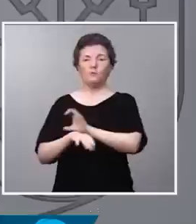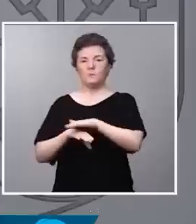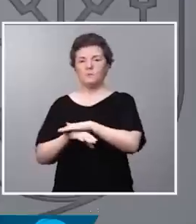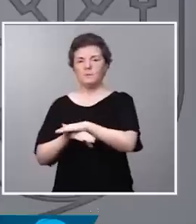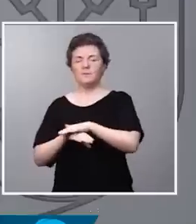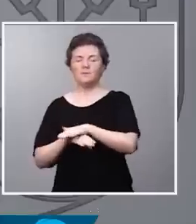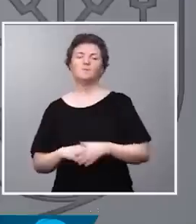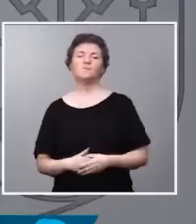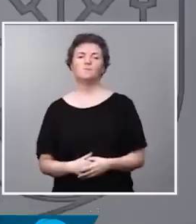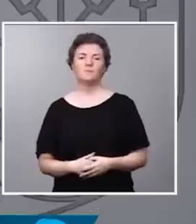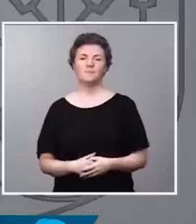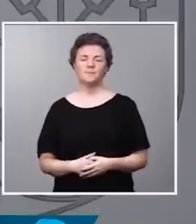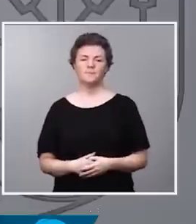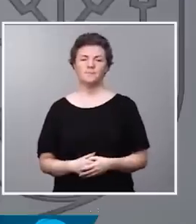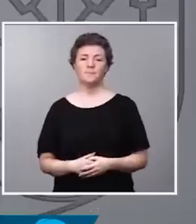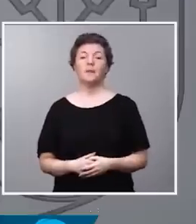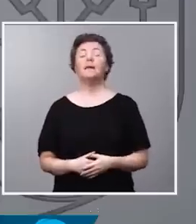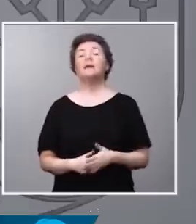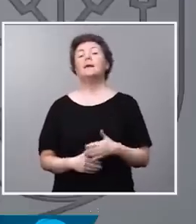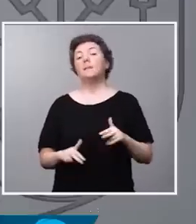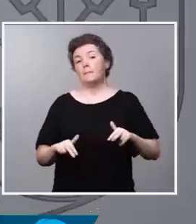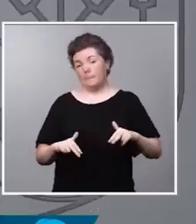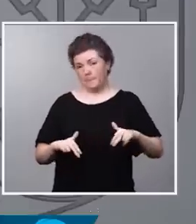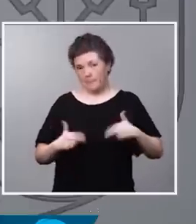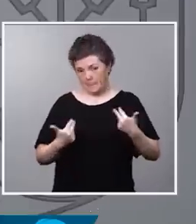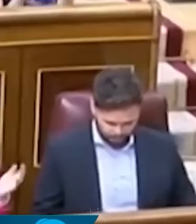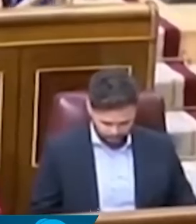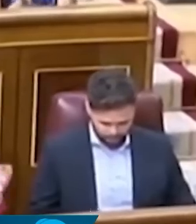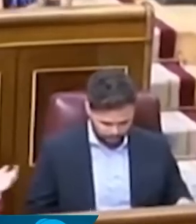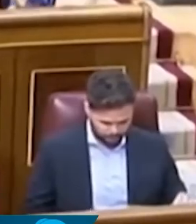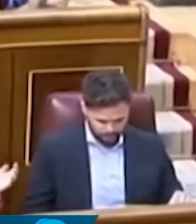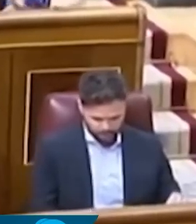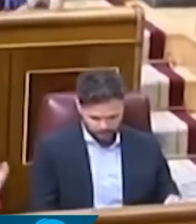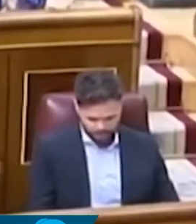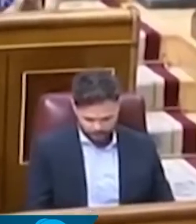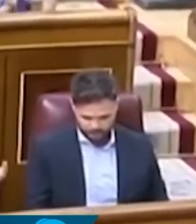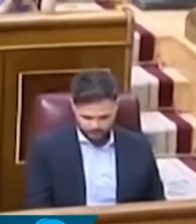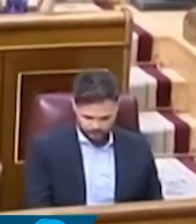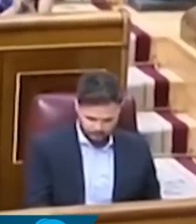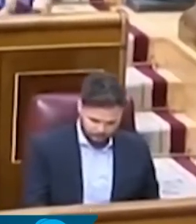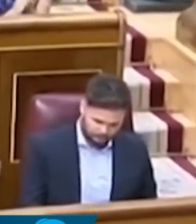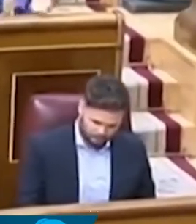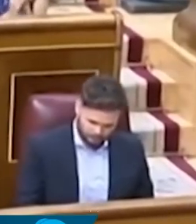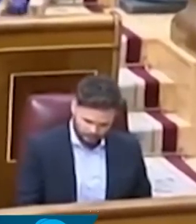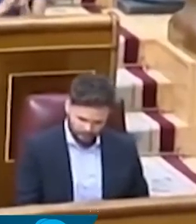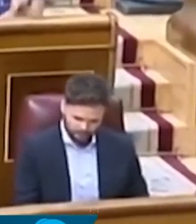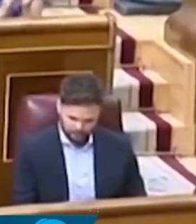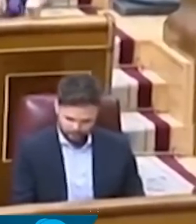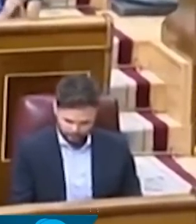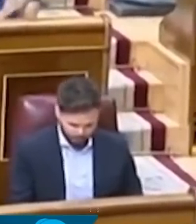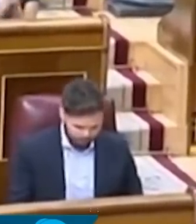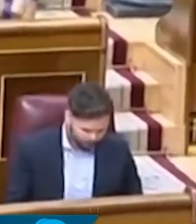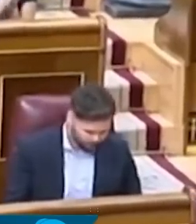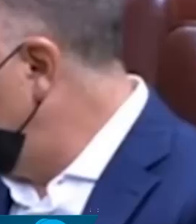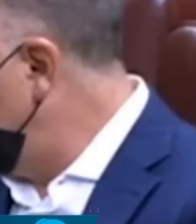tiempo, que es el pacto Bildu-Esquerra. Es un pacto que se lo debemos a ese siempre poco valorado en la maldad, Rodríguez